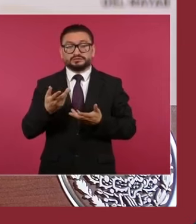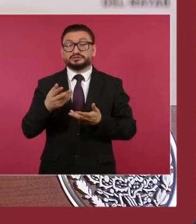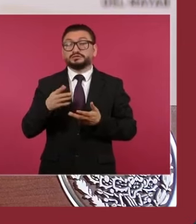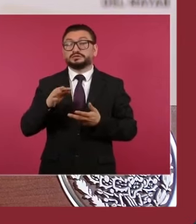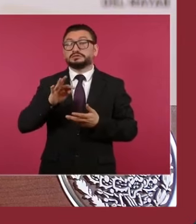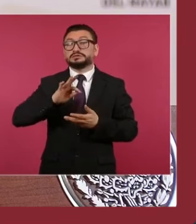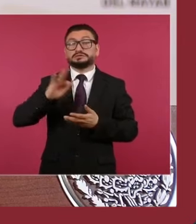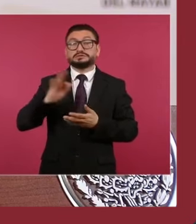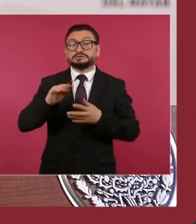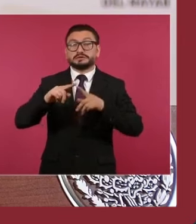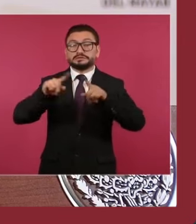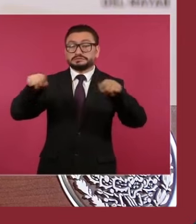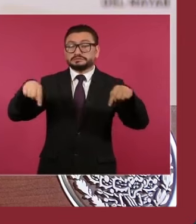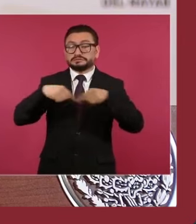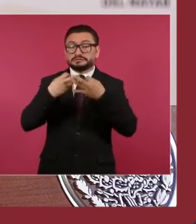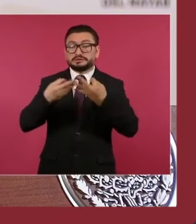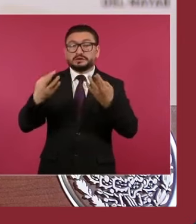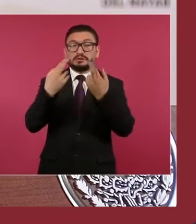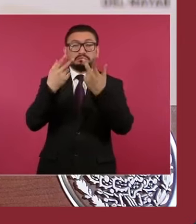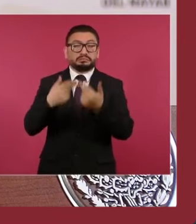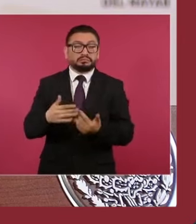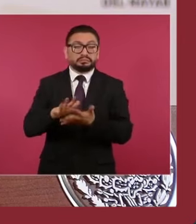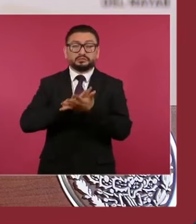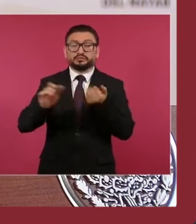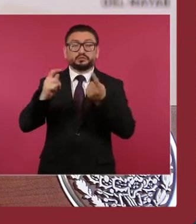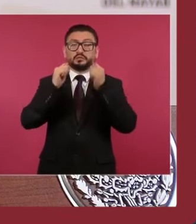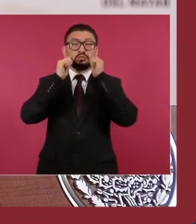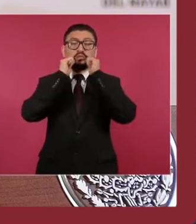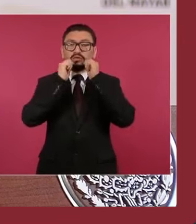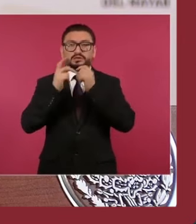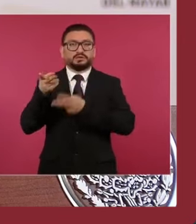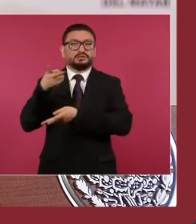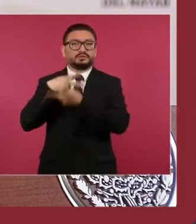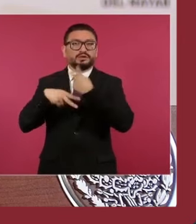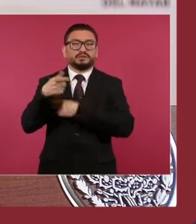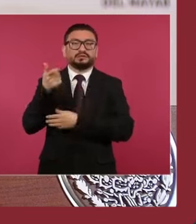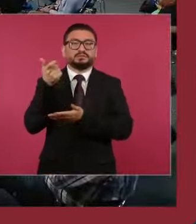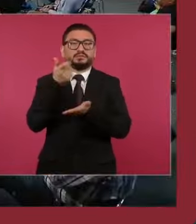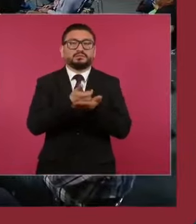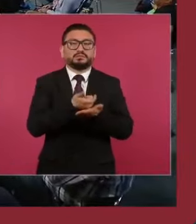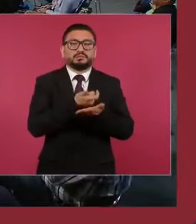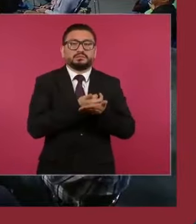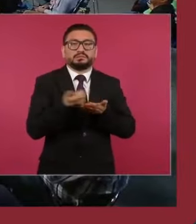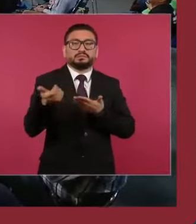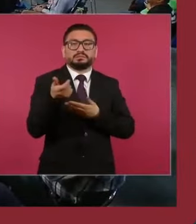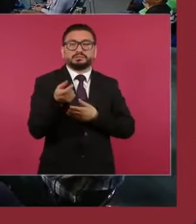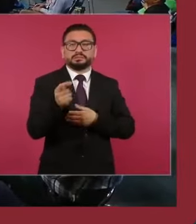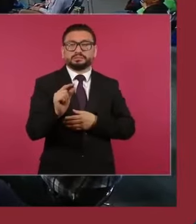nos destruyan, aunque vengan a pagar salarios